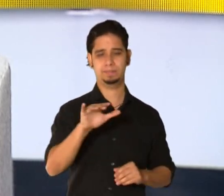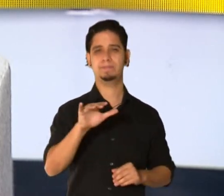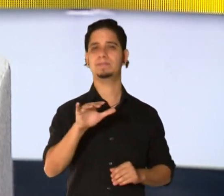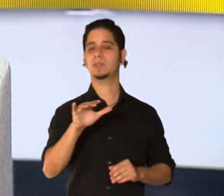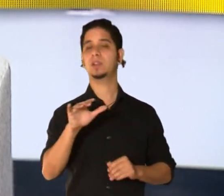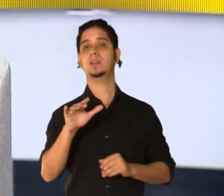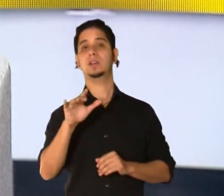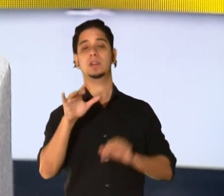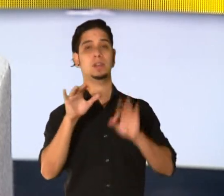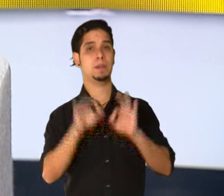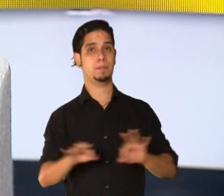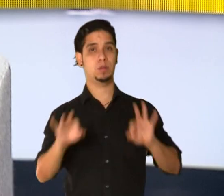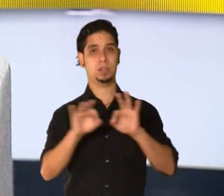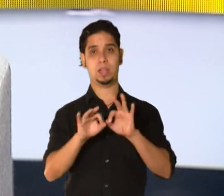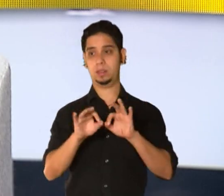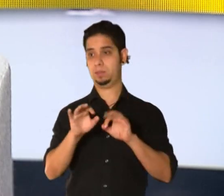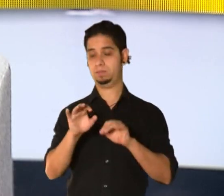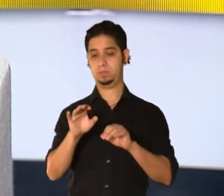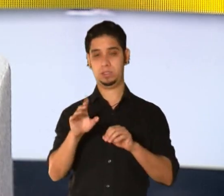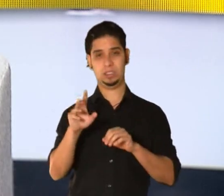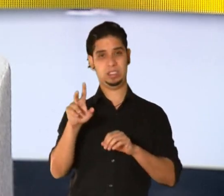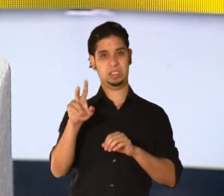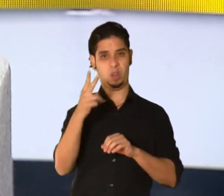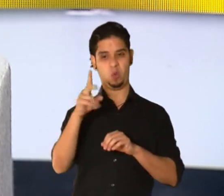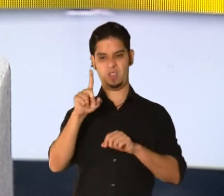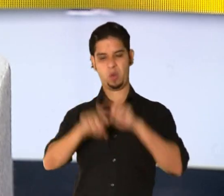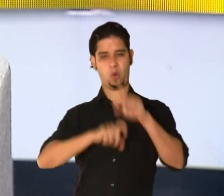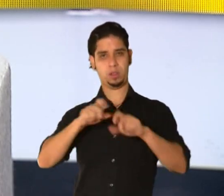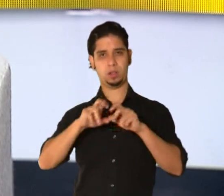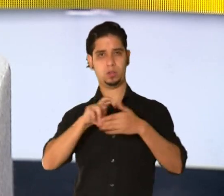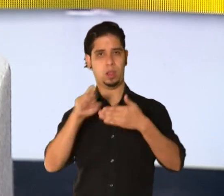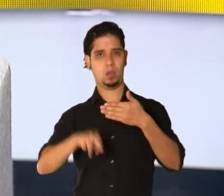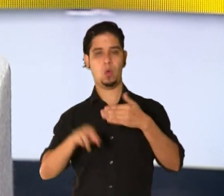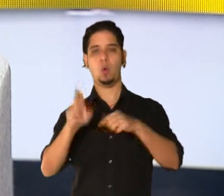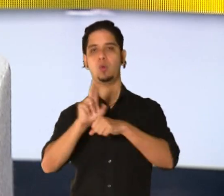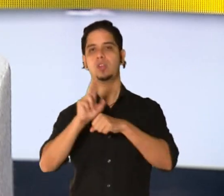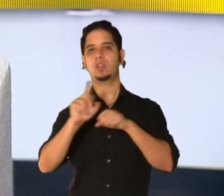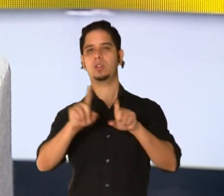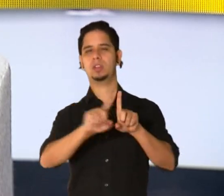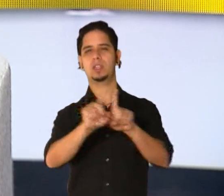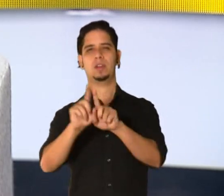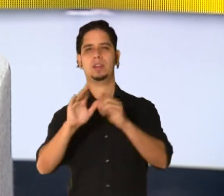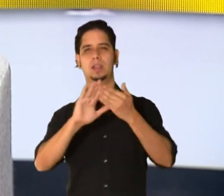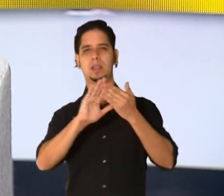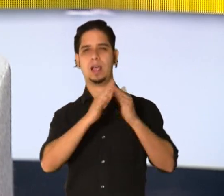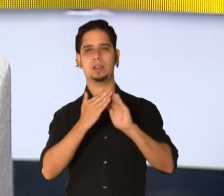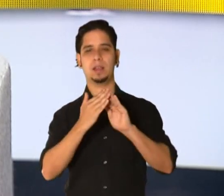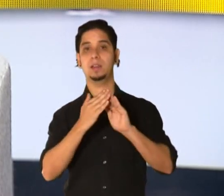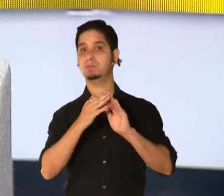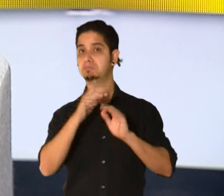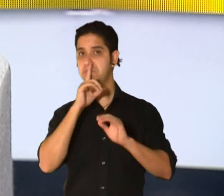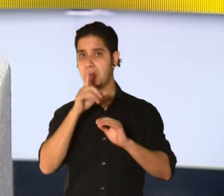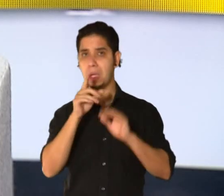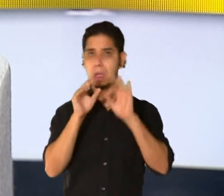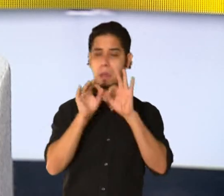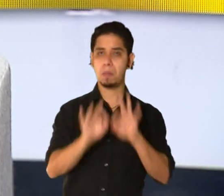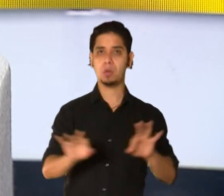los resultados de la segunda encuesta, usando aún diferentes viviendas, es